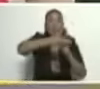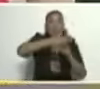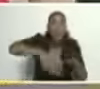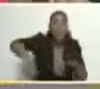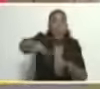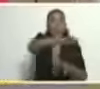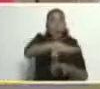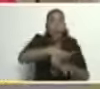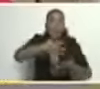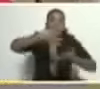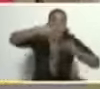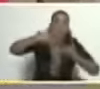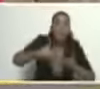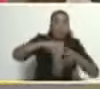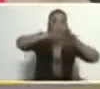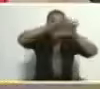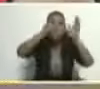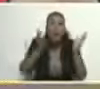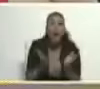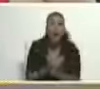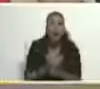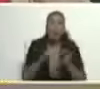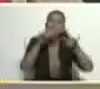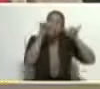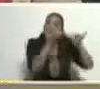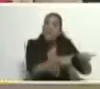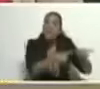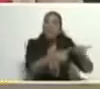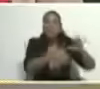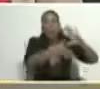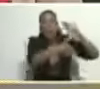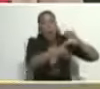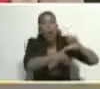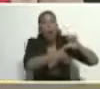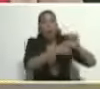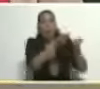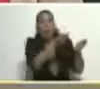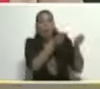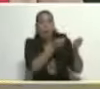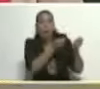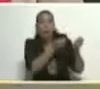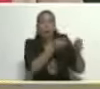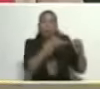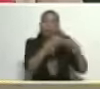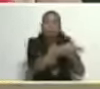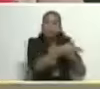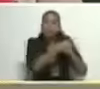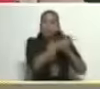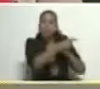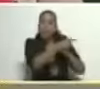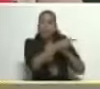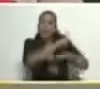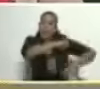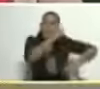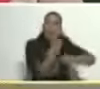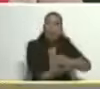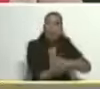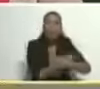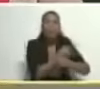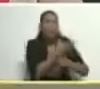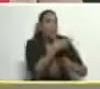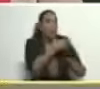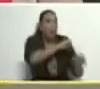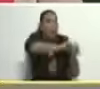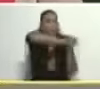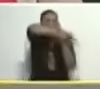un peso para el pueblo estadounidense. Y a menos que se le ponga coto a ese poder, nos